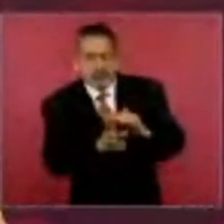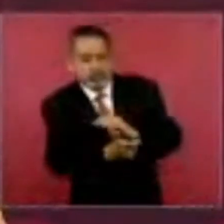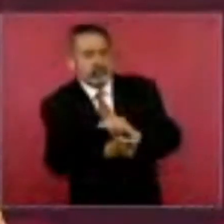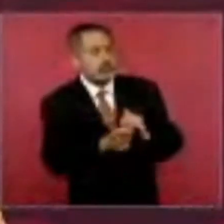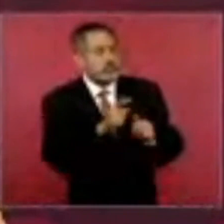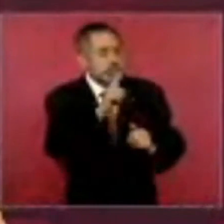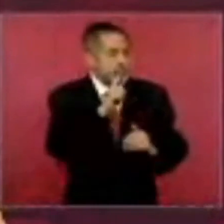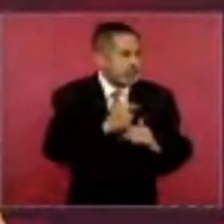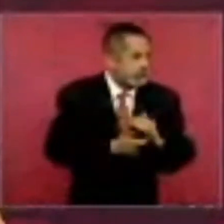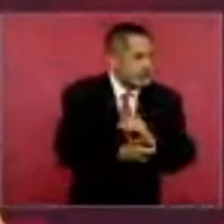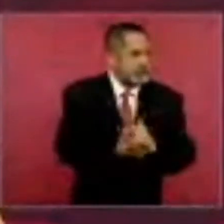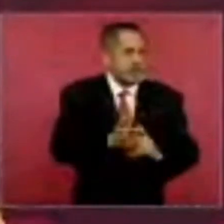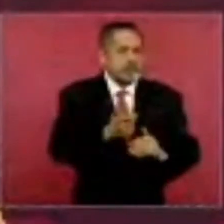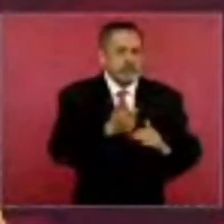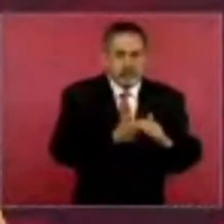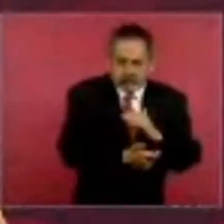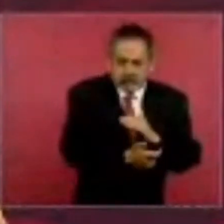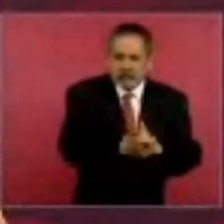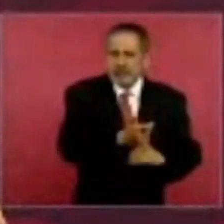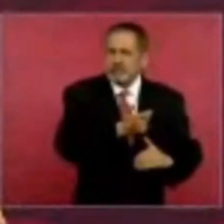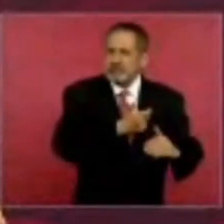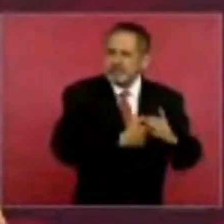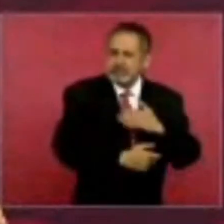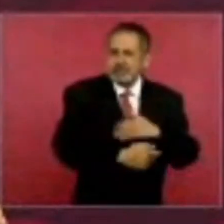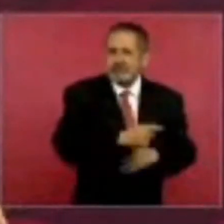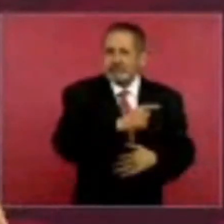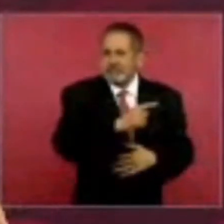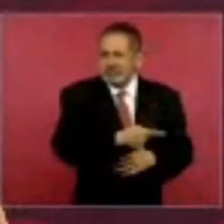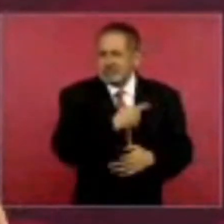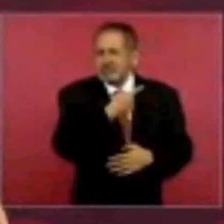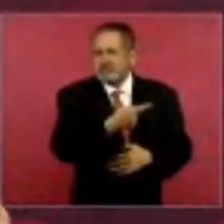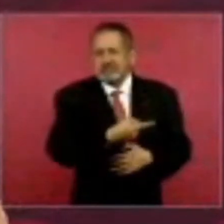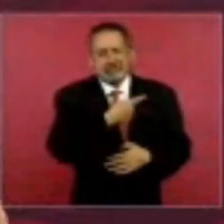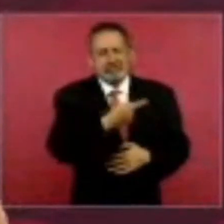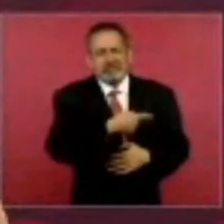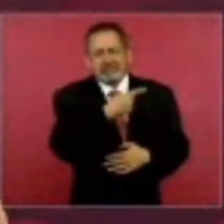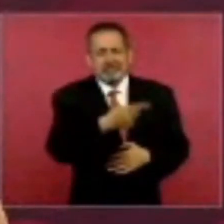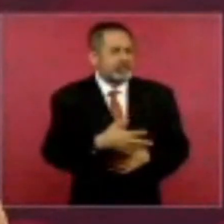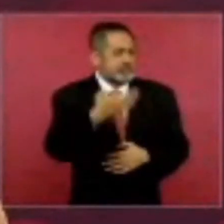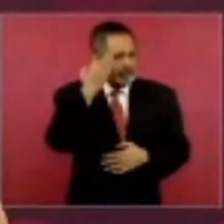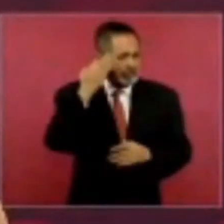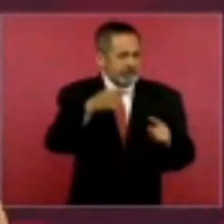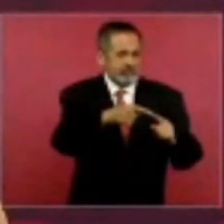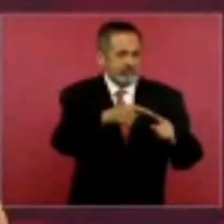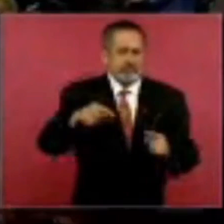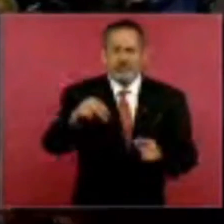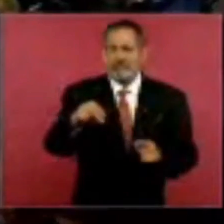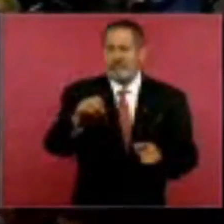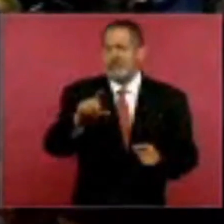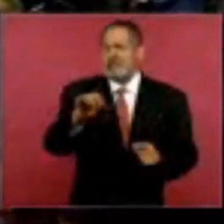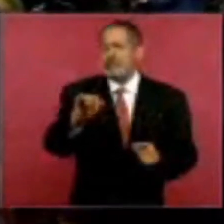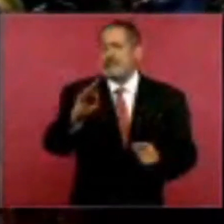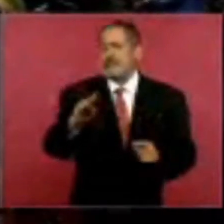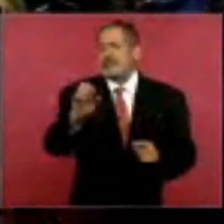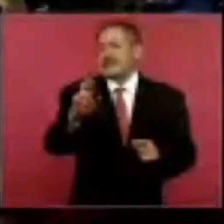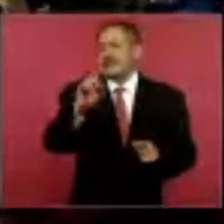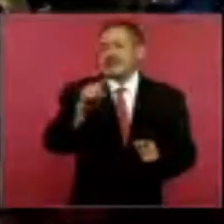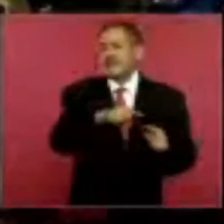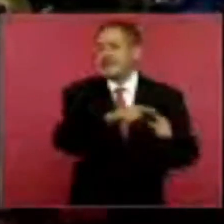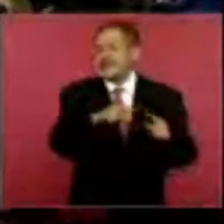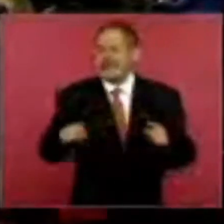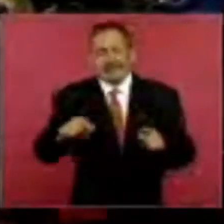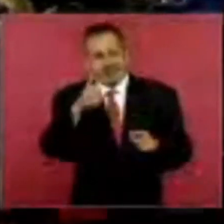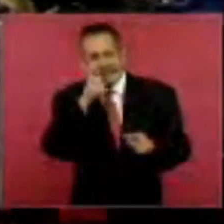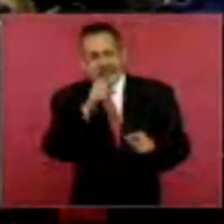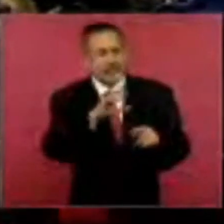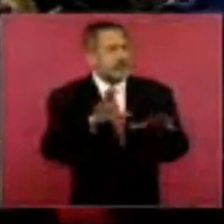se siguió aplicando, sobre todo en el periodo neoliberal, para que la oligarquía